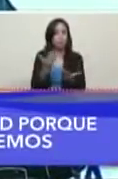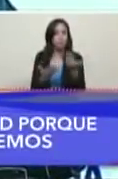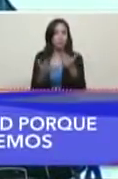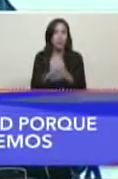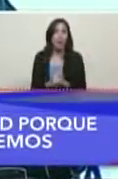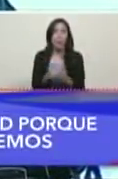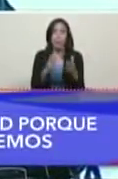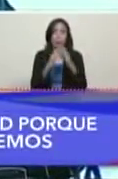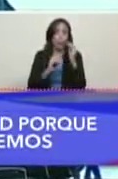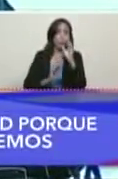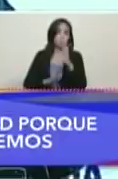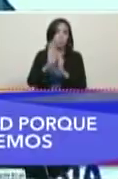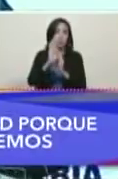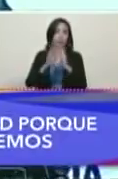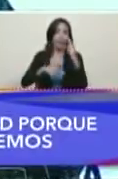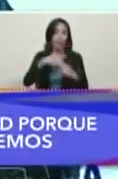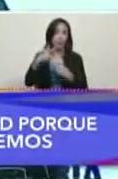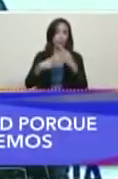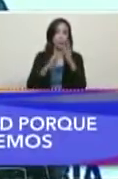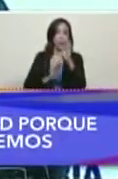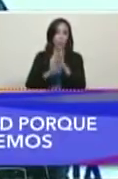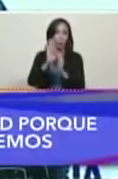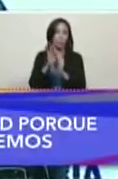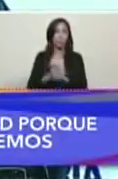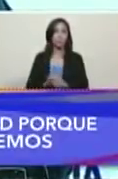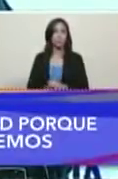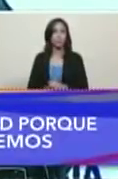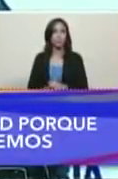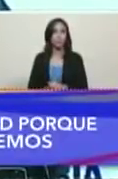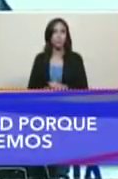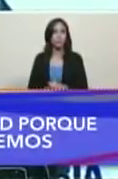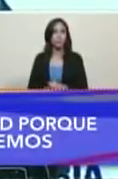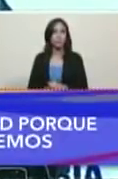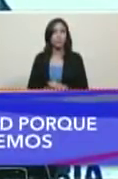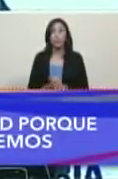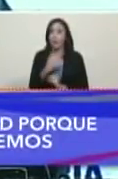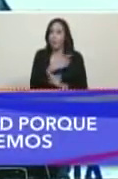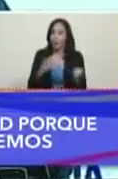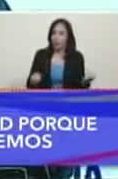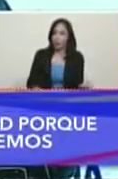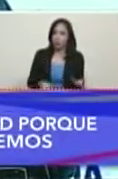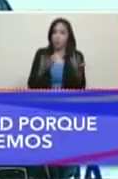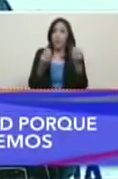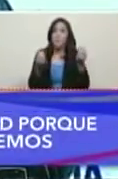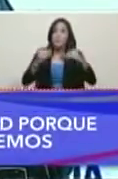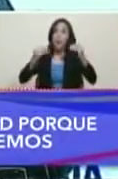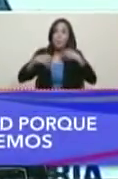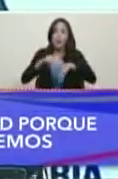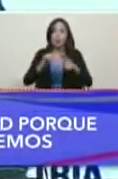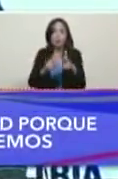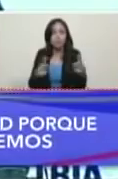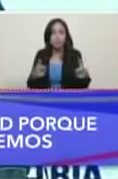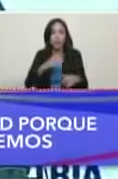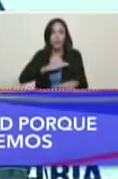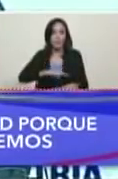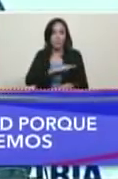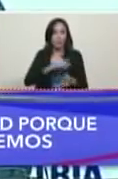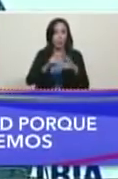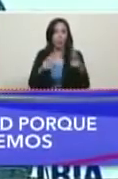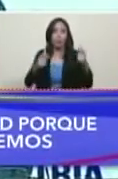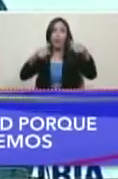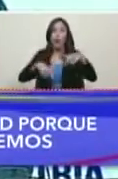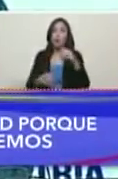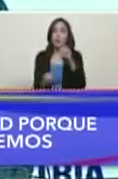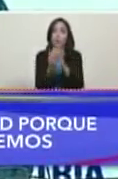vayan repotenciándose todas las misiones, grandes misiones, y para que nazcan nuevas misiones, como ha nacido el día de hoy